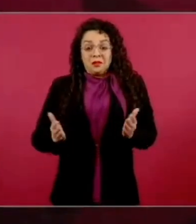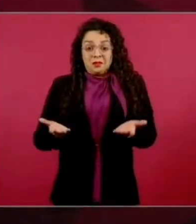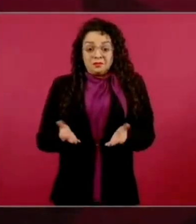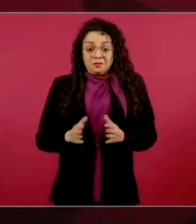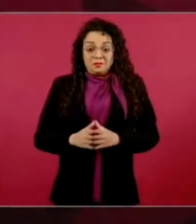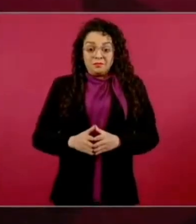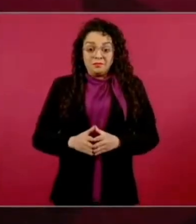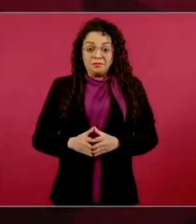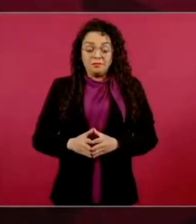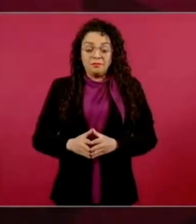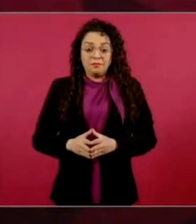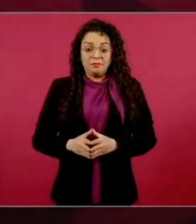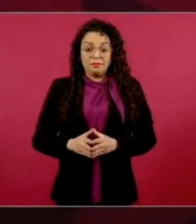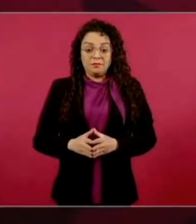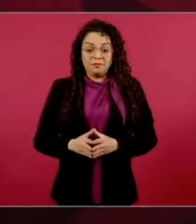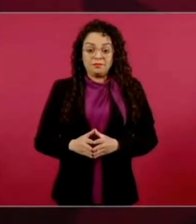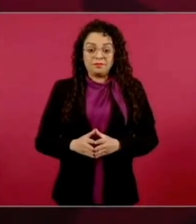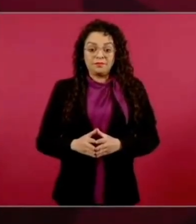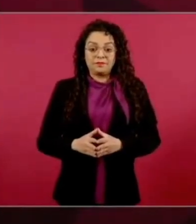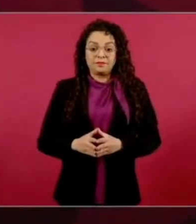Lainez,